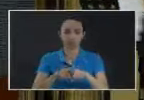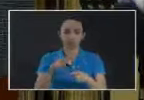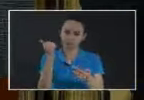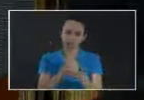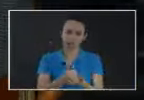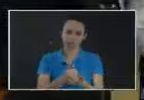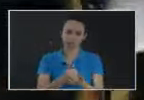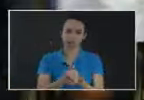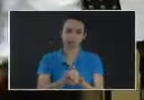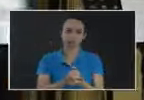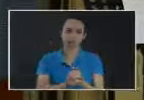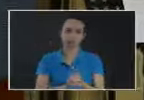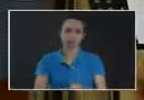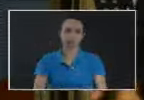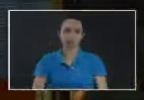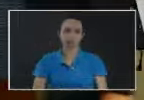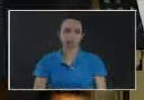Amén.